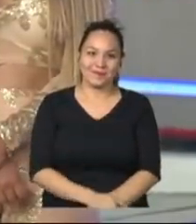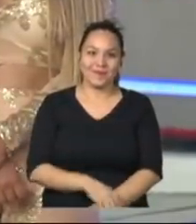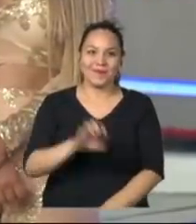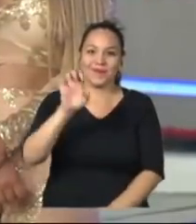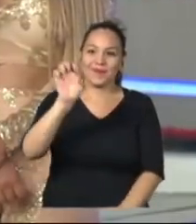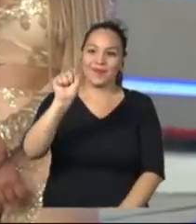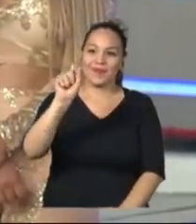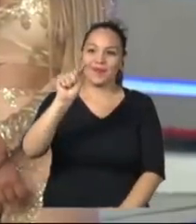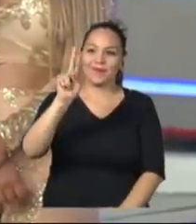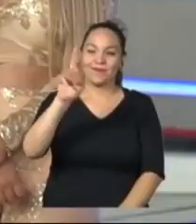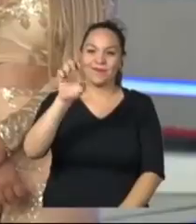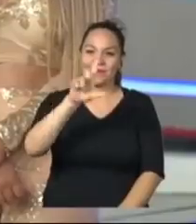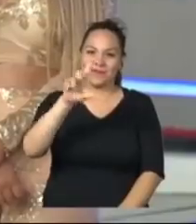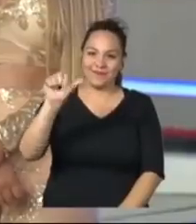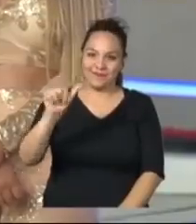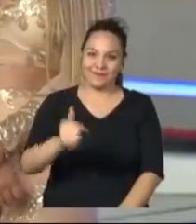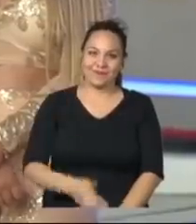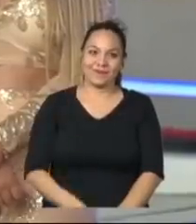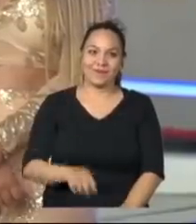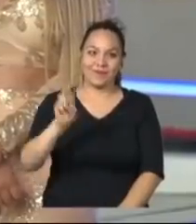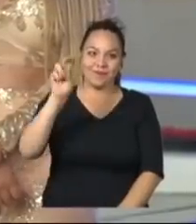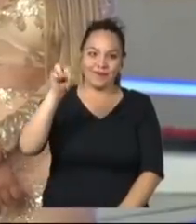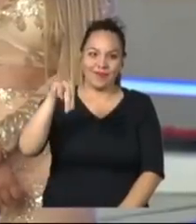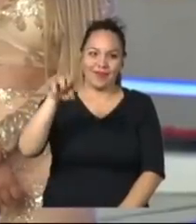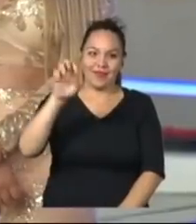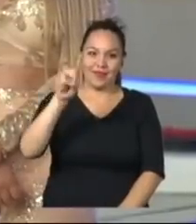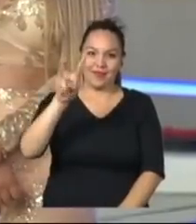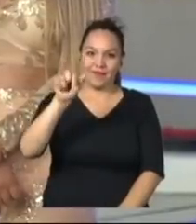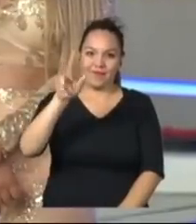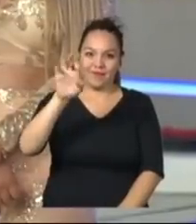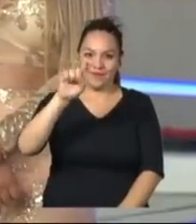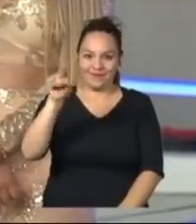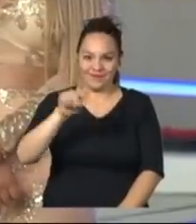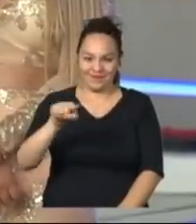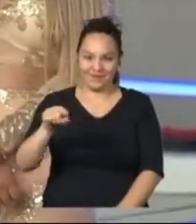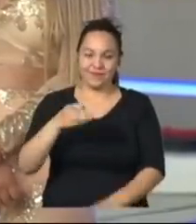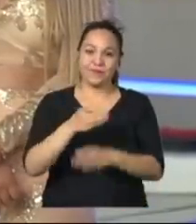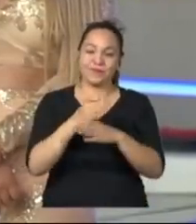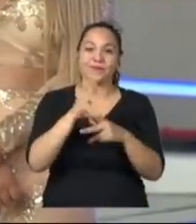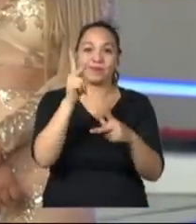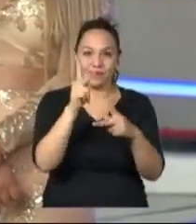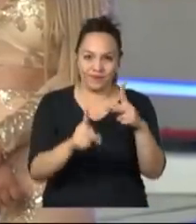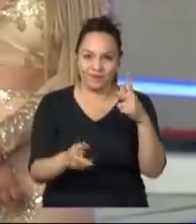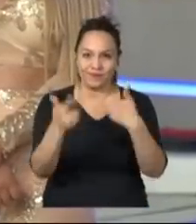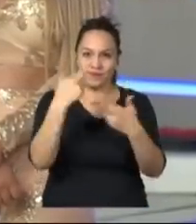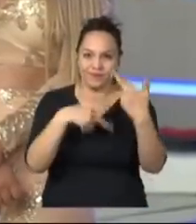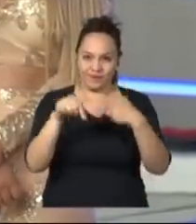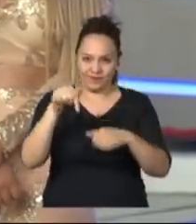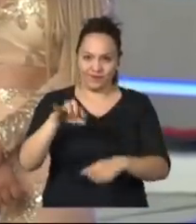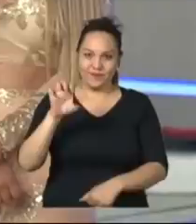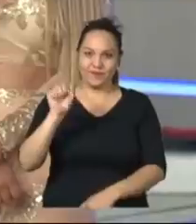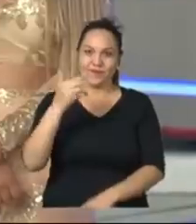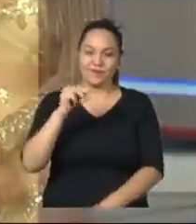Estrella Nevares. Una pausa y regresamos al show.